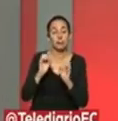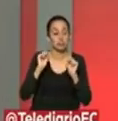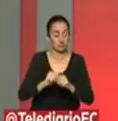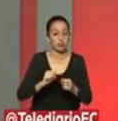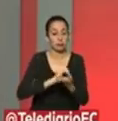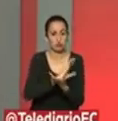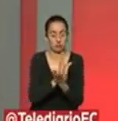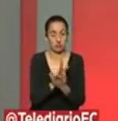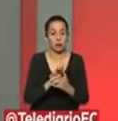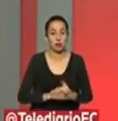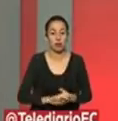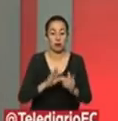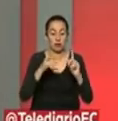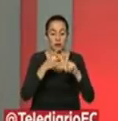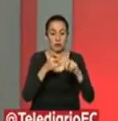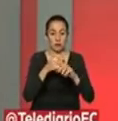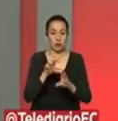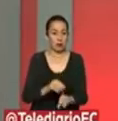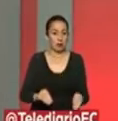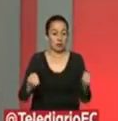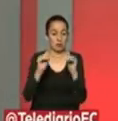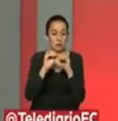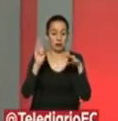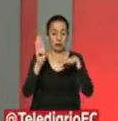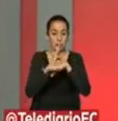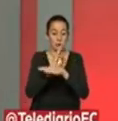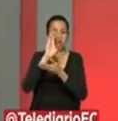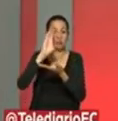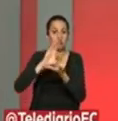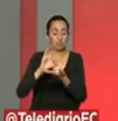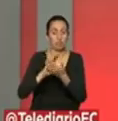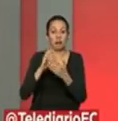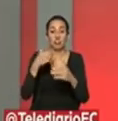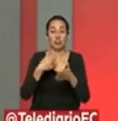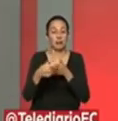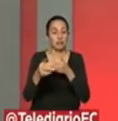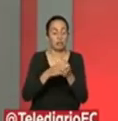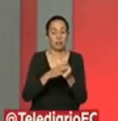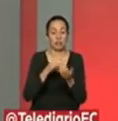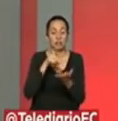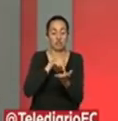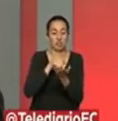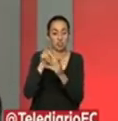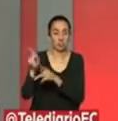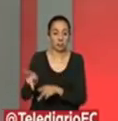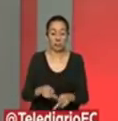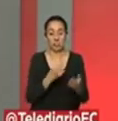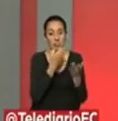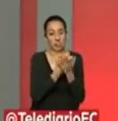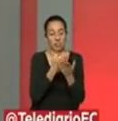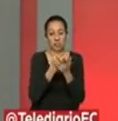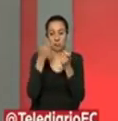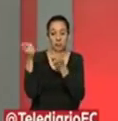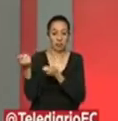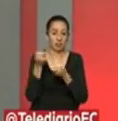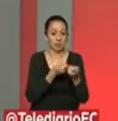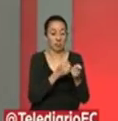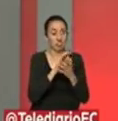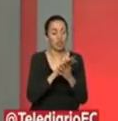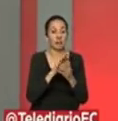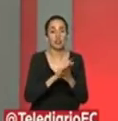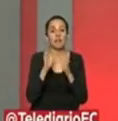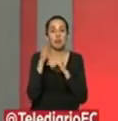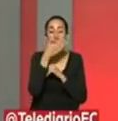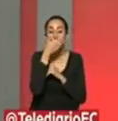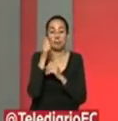es darle mayor autonomía al Banco Central para que cualquier plan económico que genere empleo, no se olvide usted, Sofía, que el mejor plan